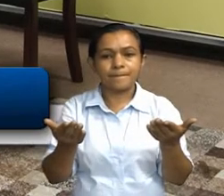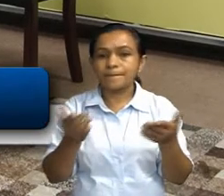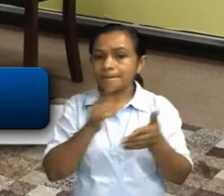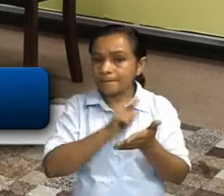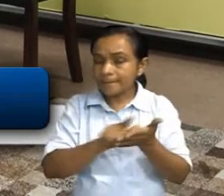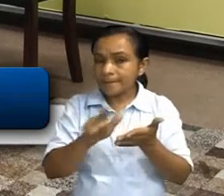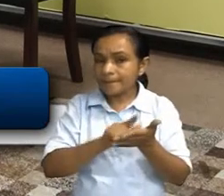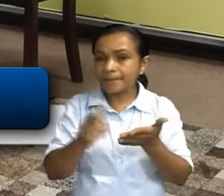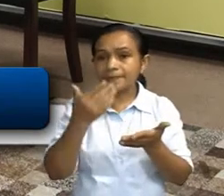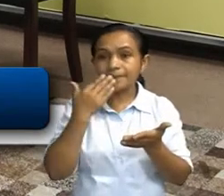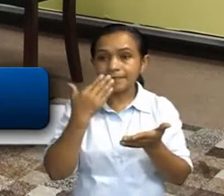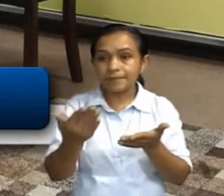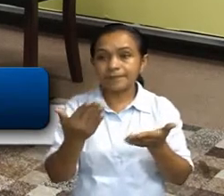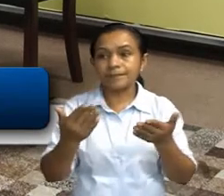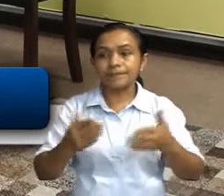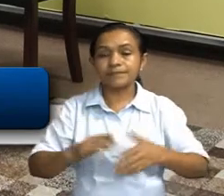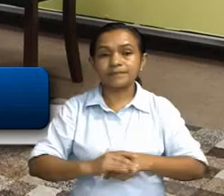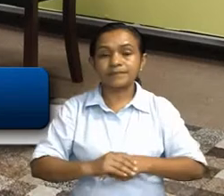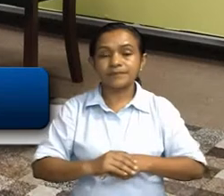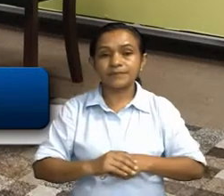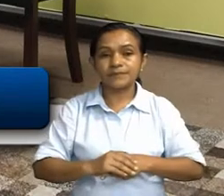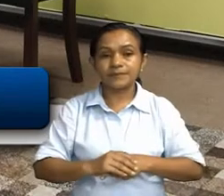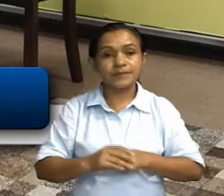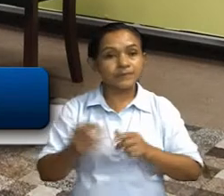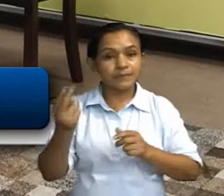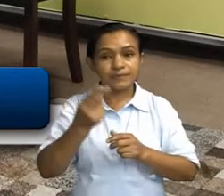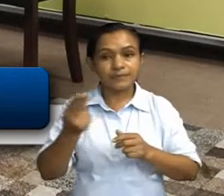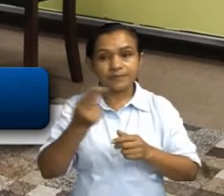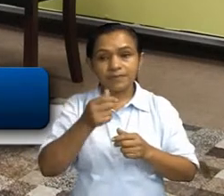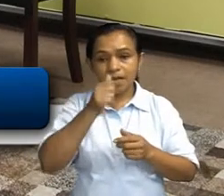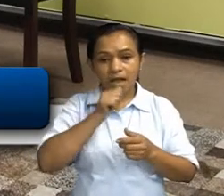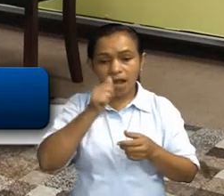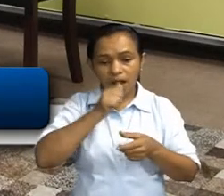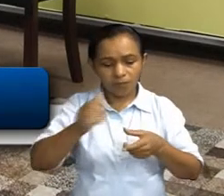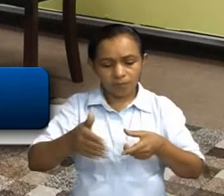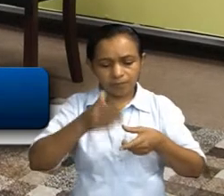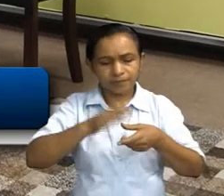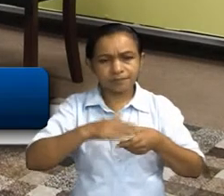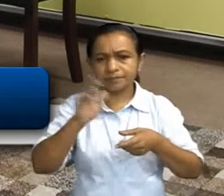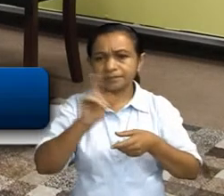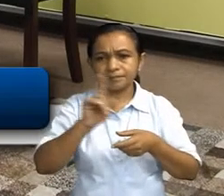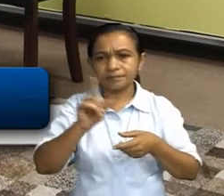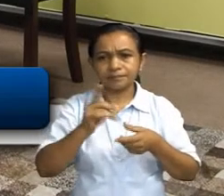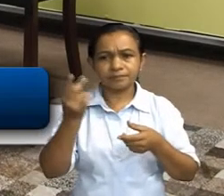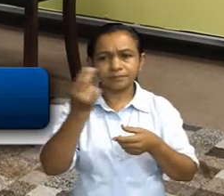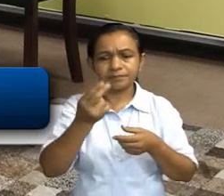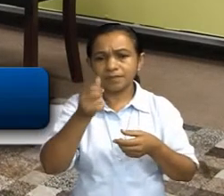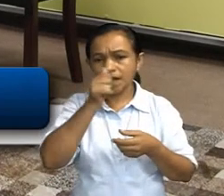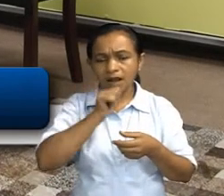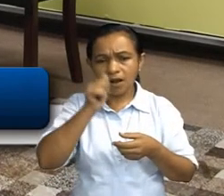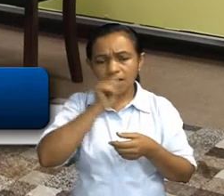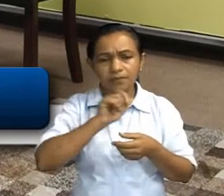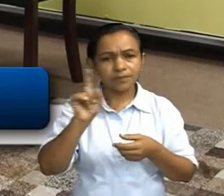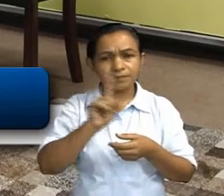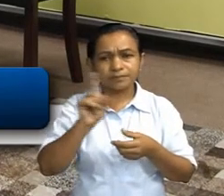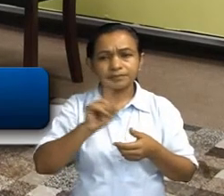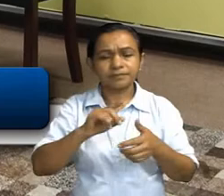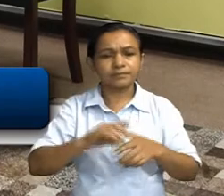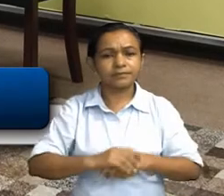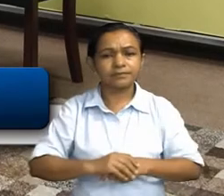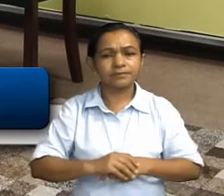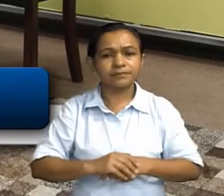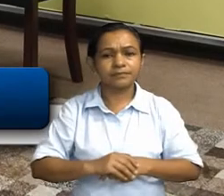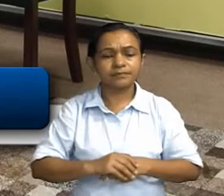la limpieza siempre es buena. Si usan agua, no está contraindicado el uso de agua en el área genital de los